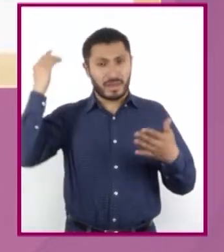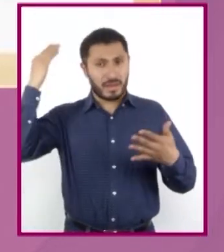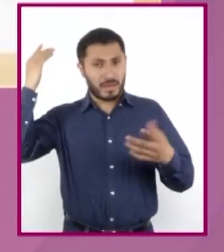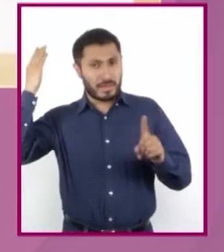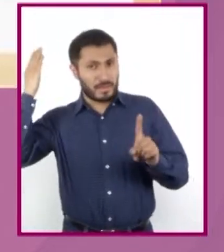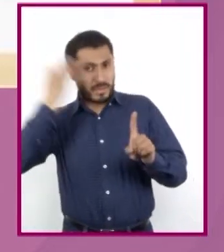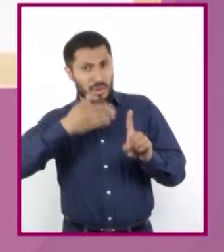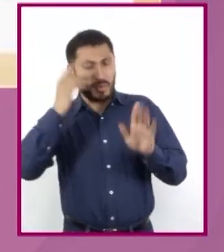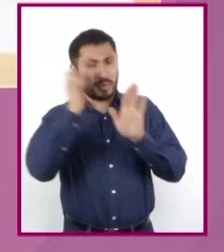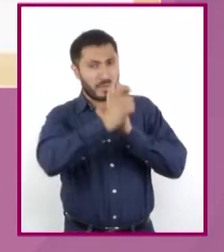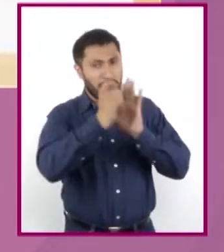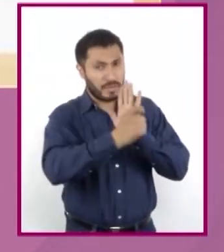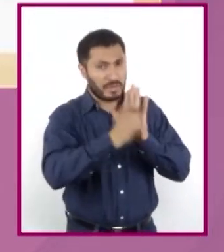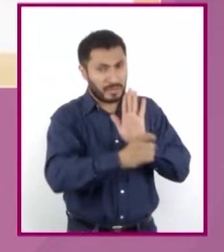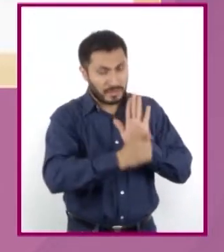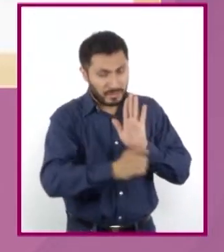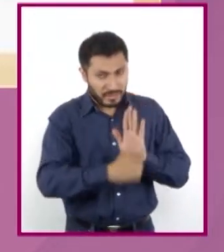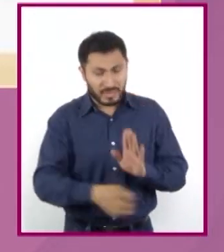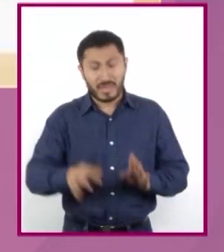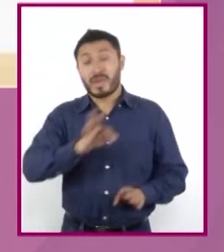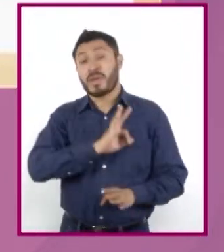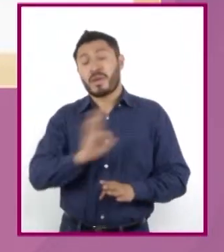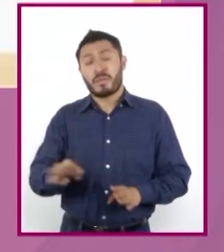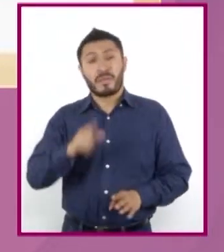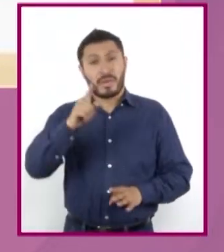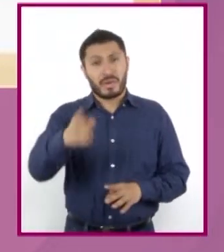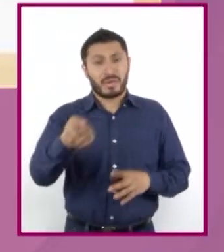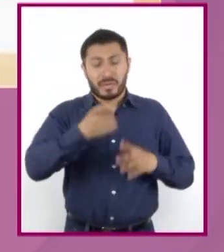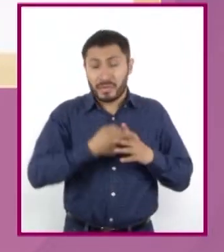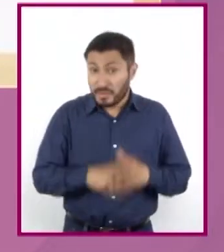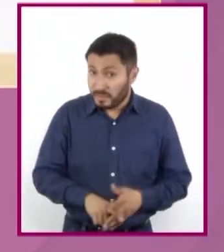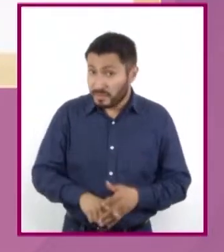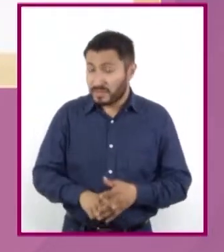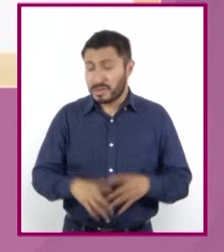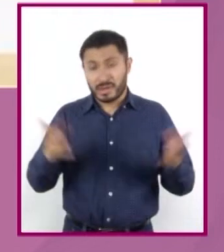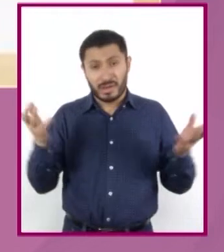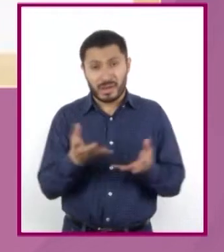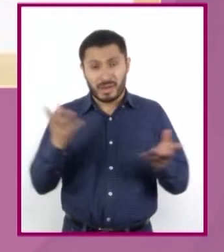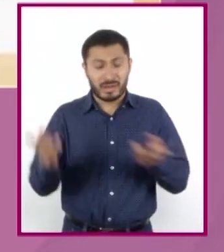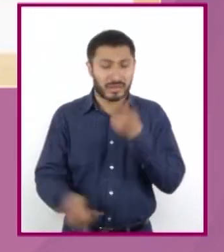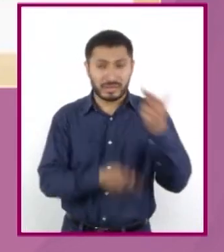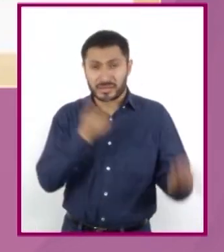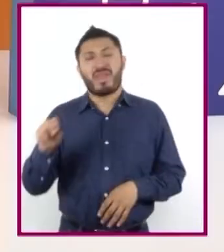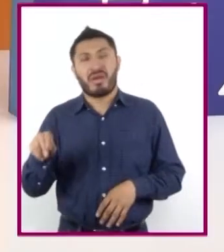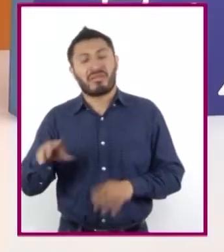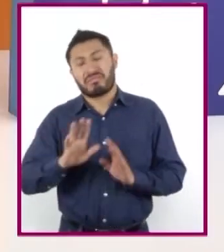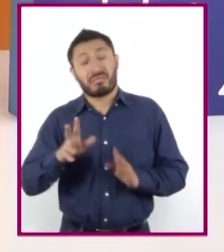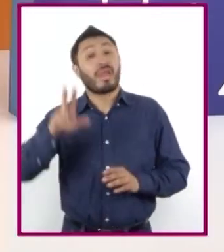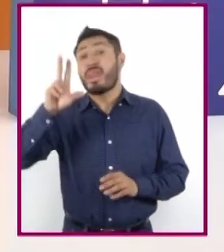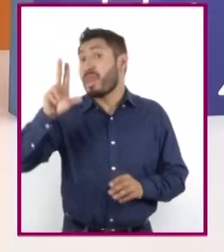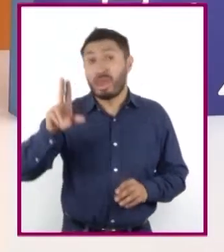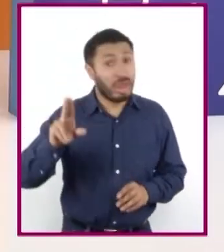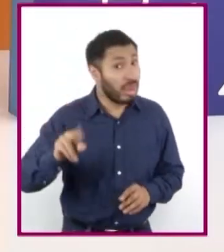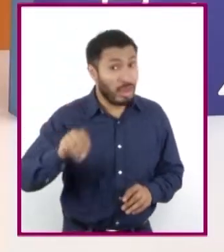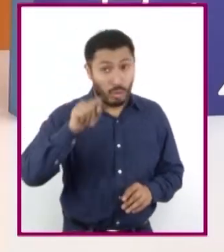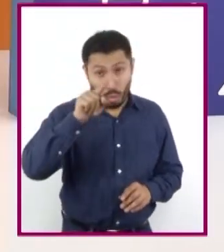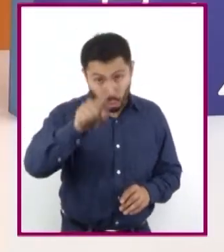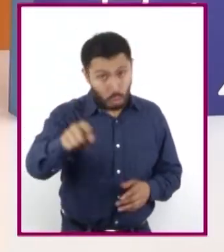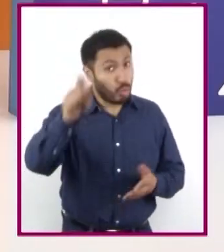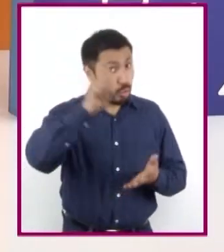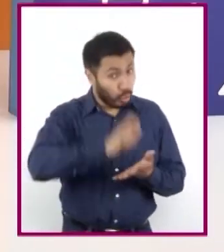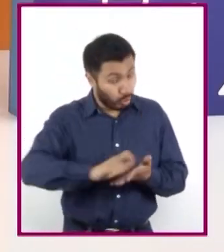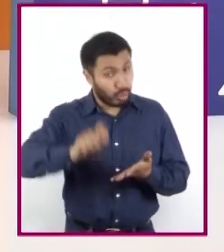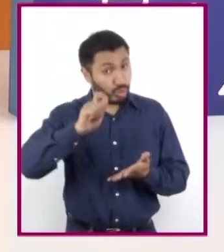de su investigación, pueden comenzar con la formulación de las preguntas de investigación. Las preguntas